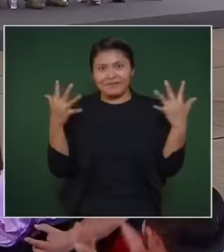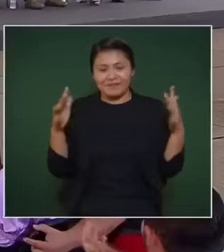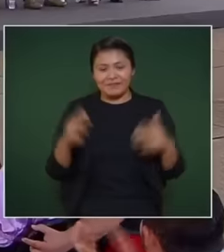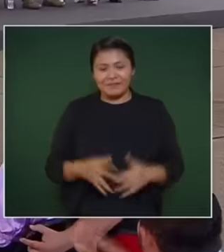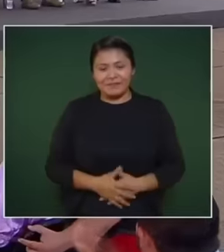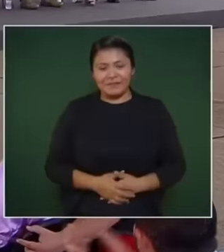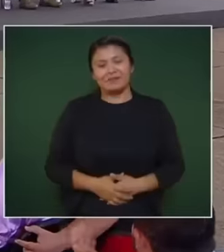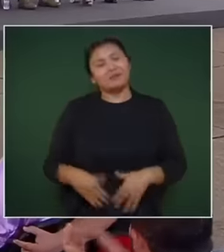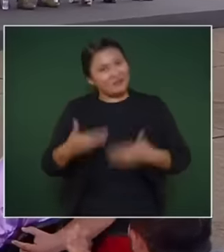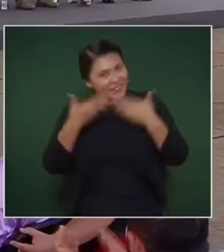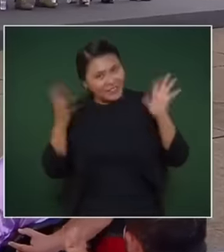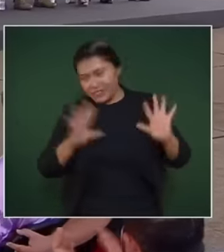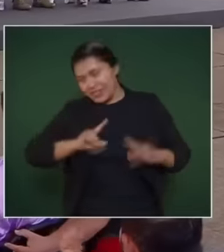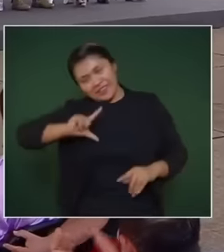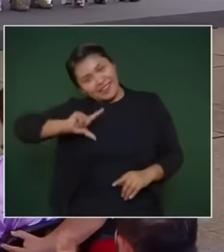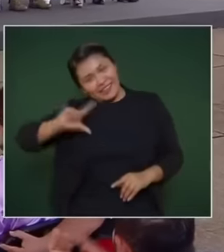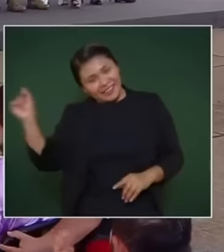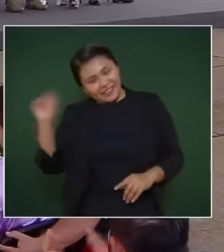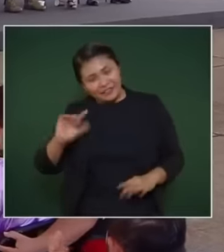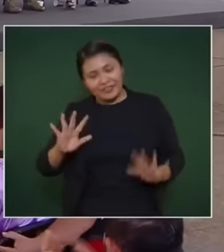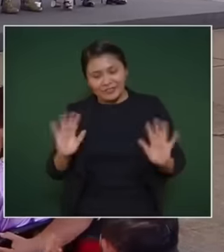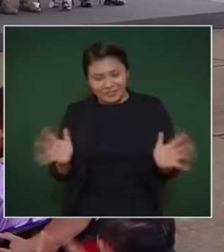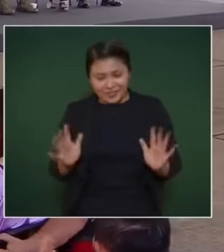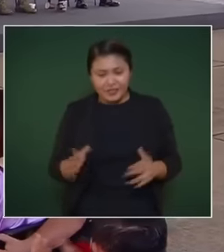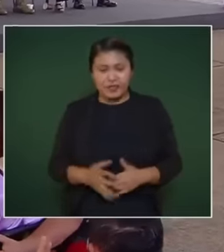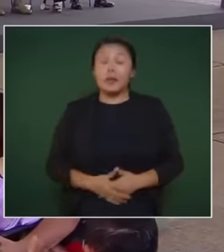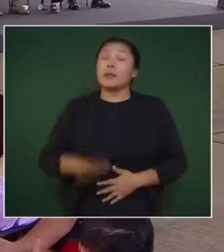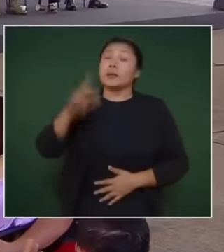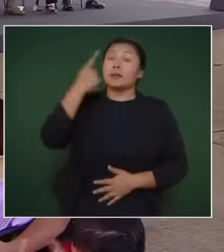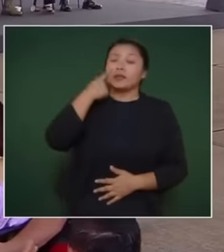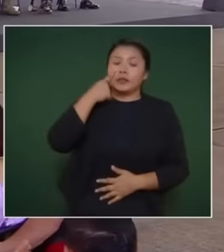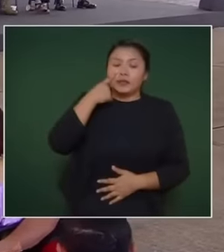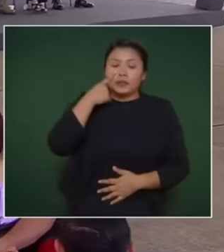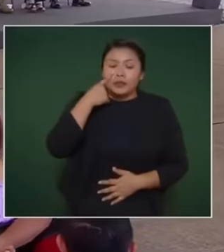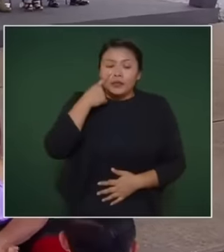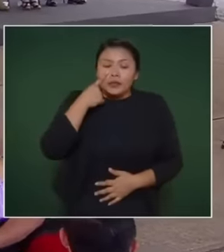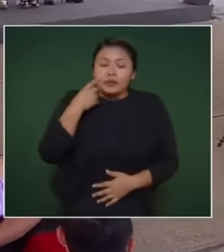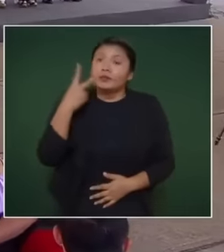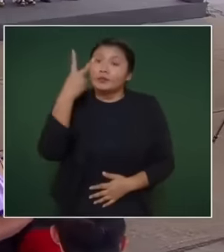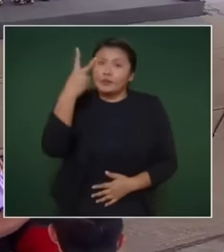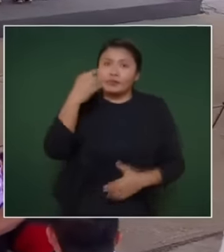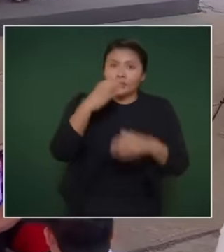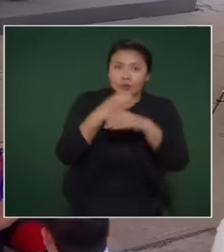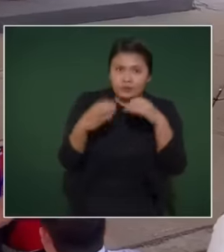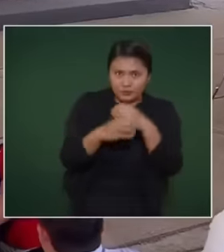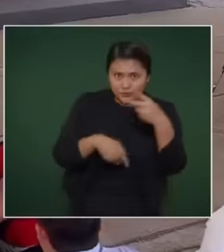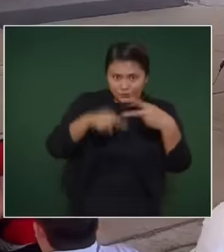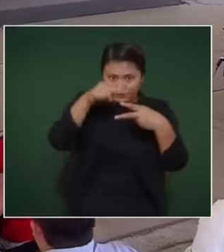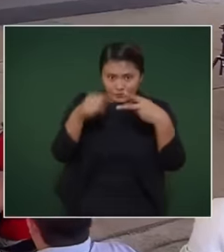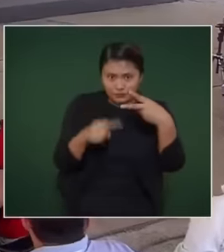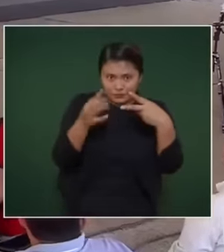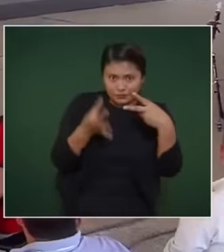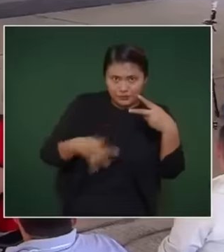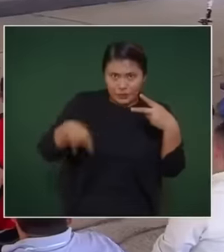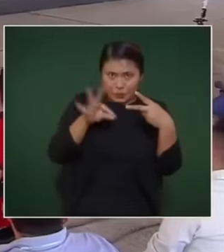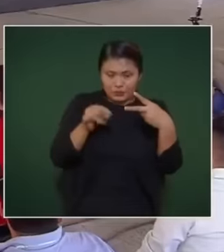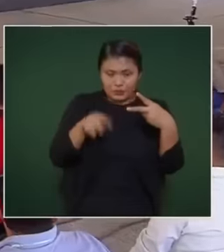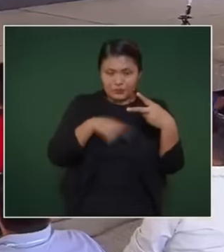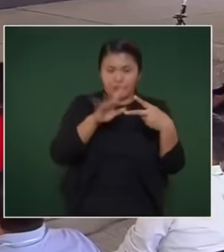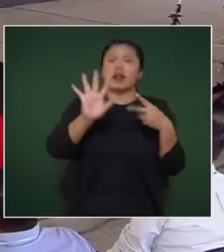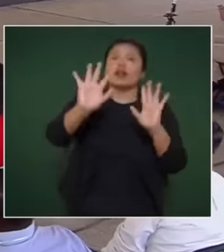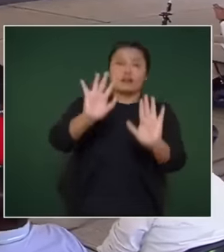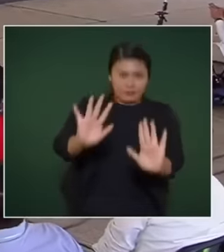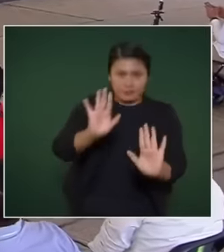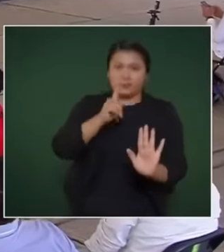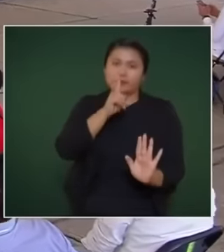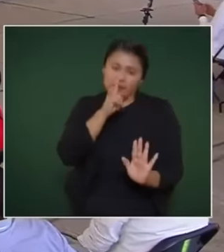Ya, ahora sí, vámonos. Ya, miren, nada más dos cosas muy importantes. Ahora me toca a mí,